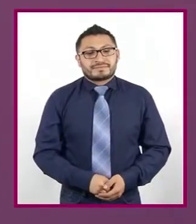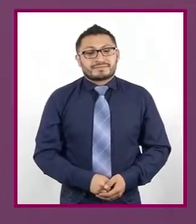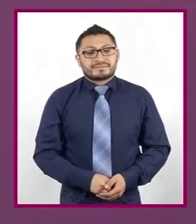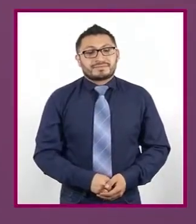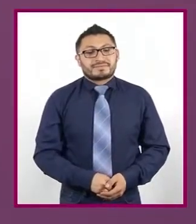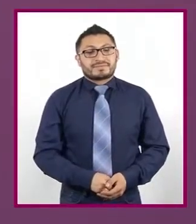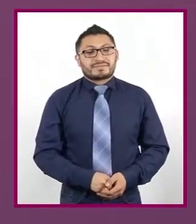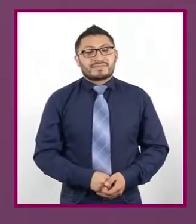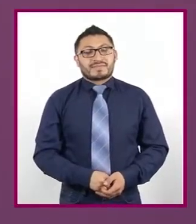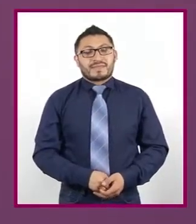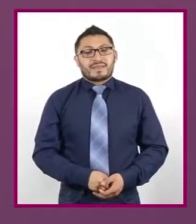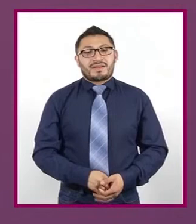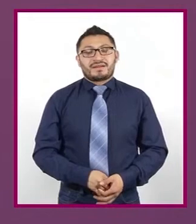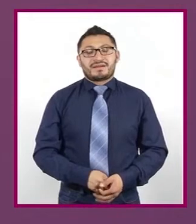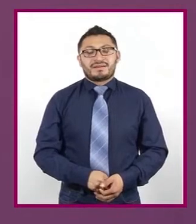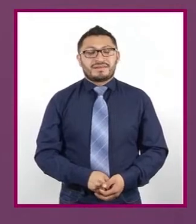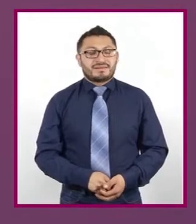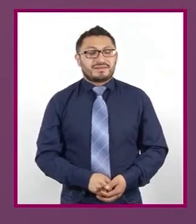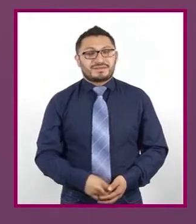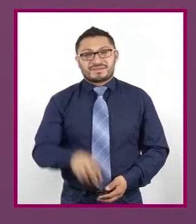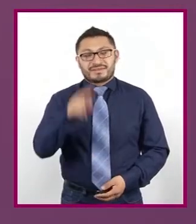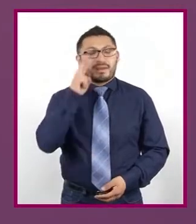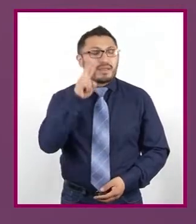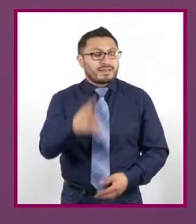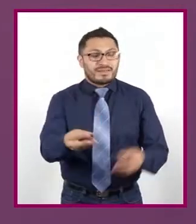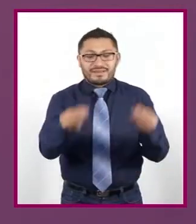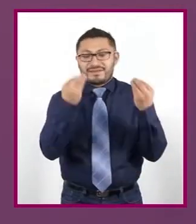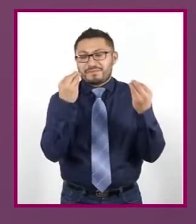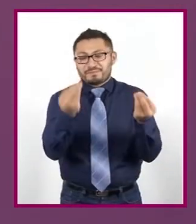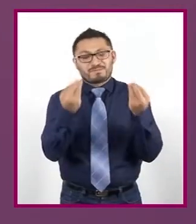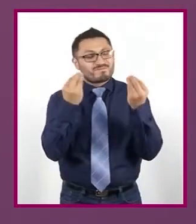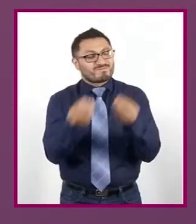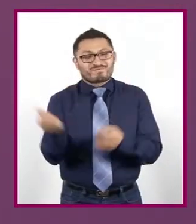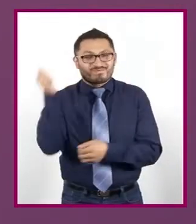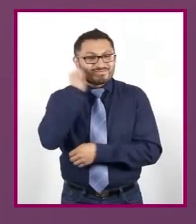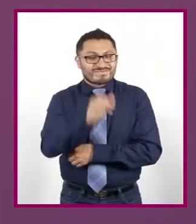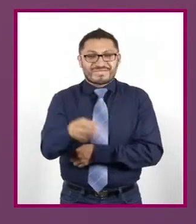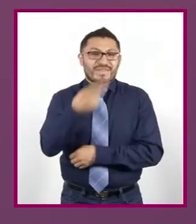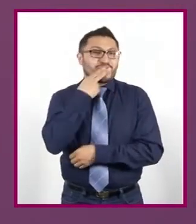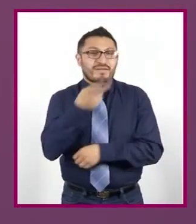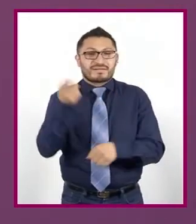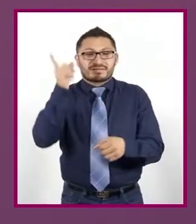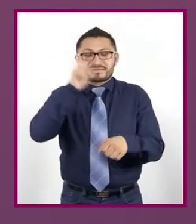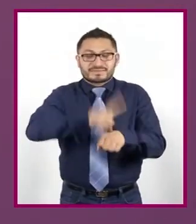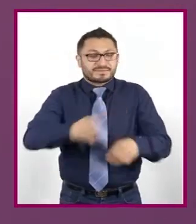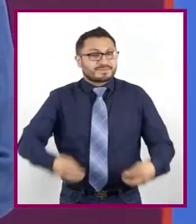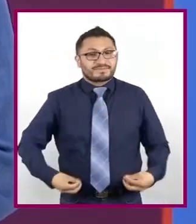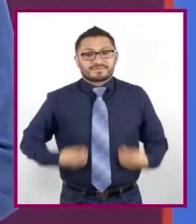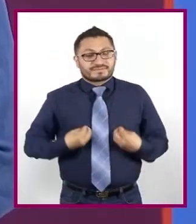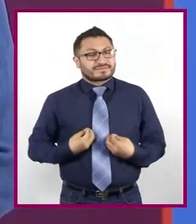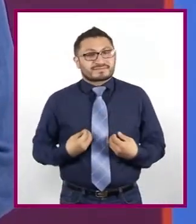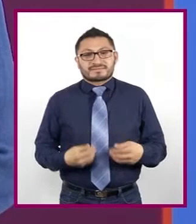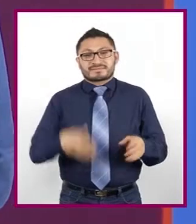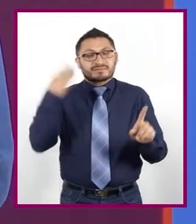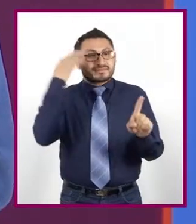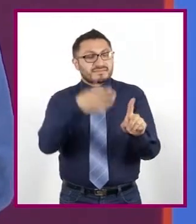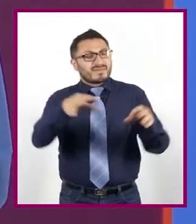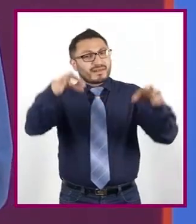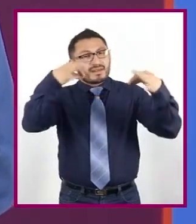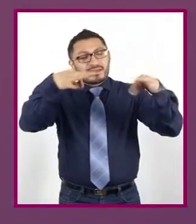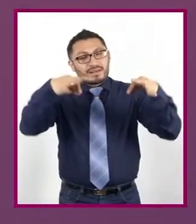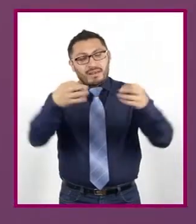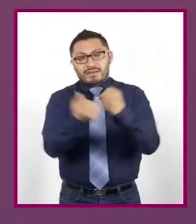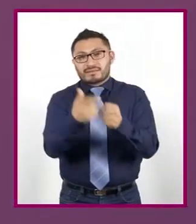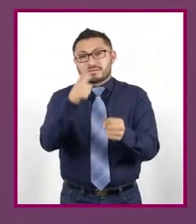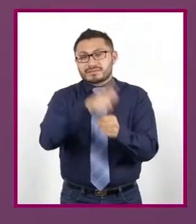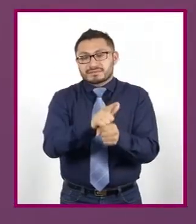¿Ven cómo todos estos documentos están presentes en nuestra vida cotidiana? El propósito de cada documento legal